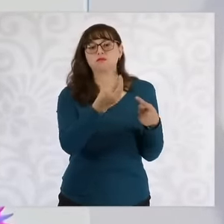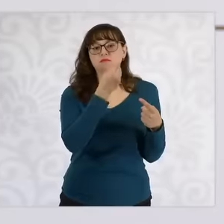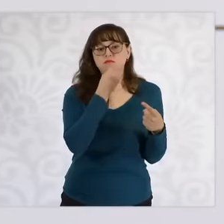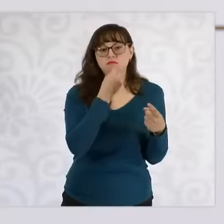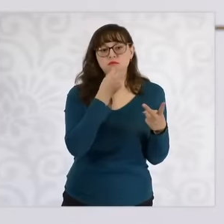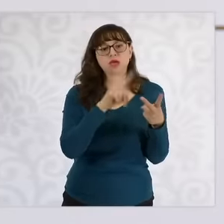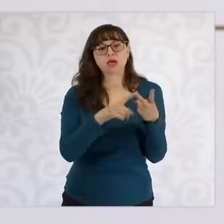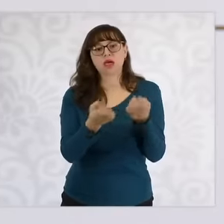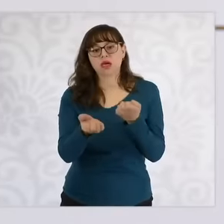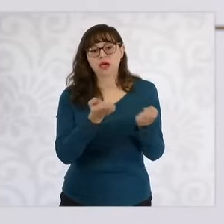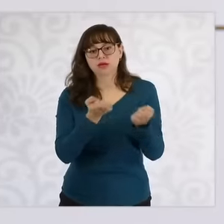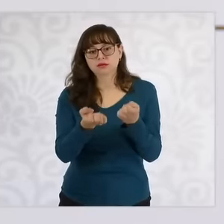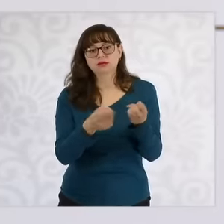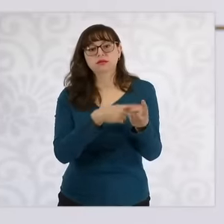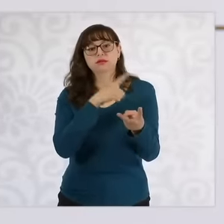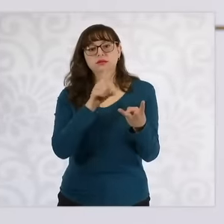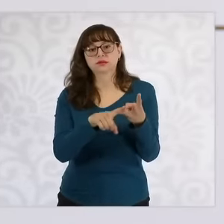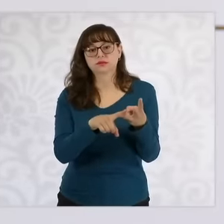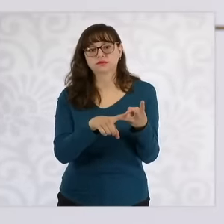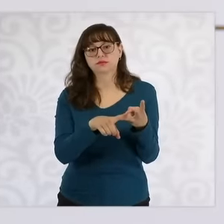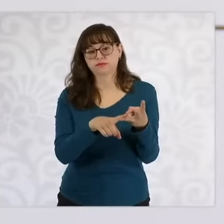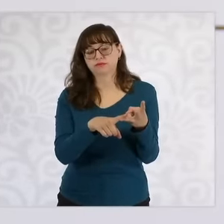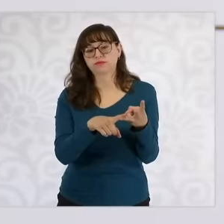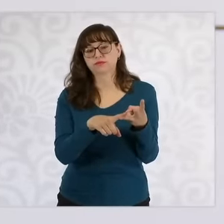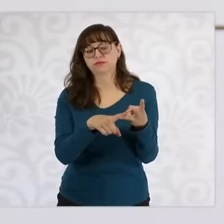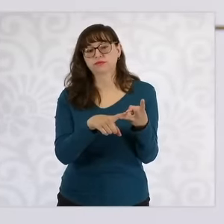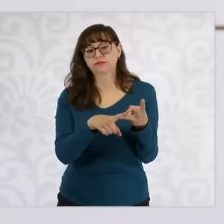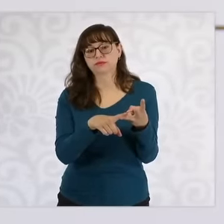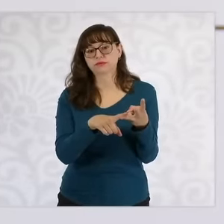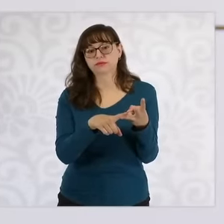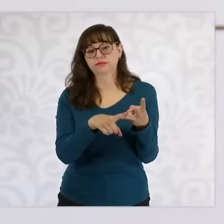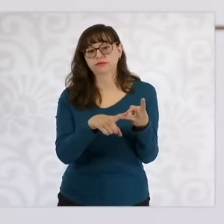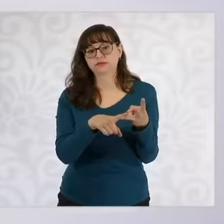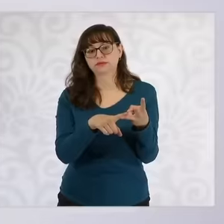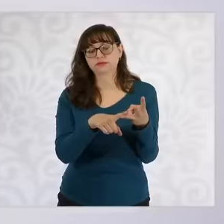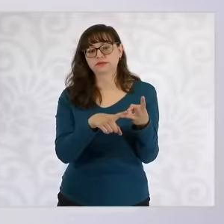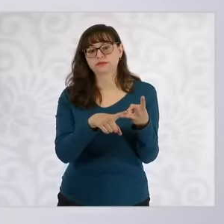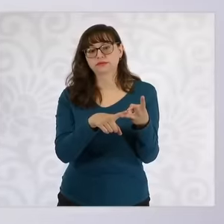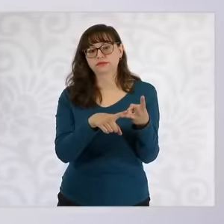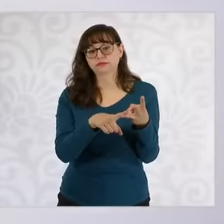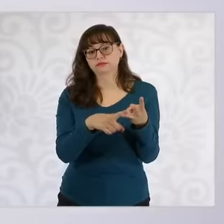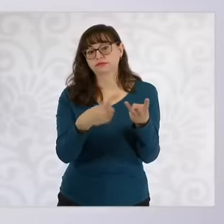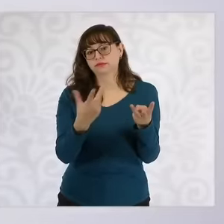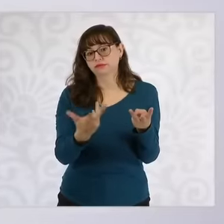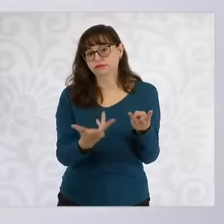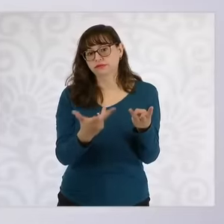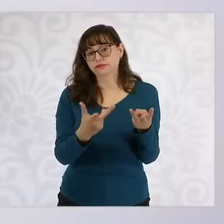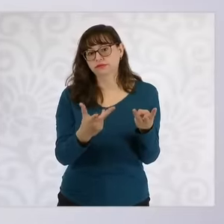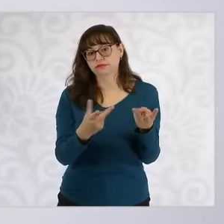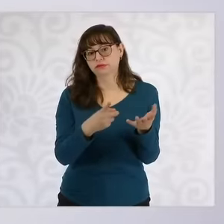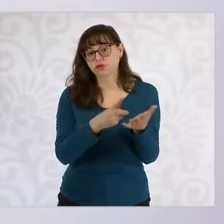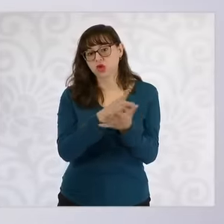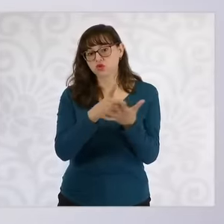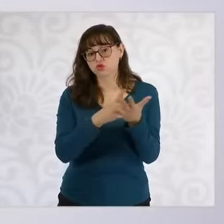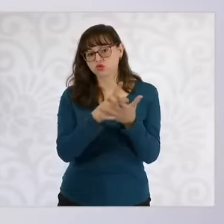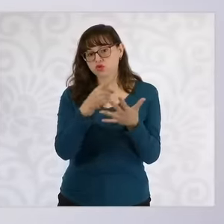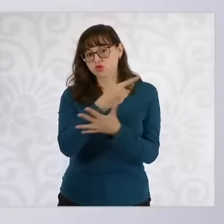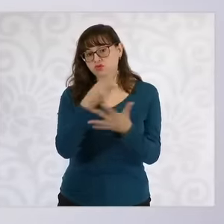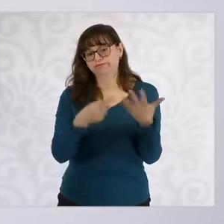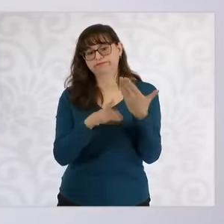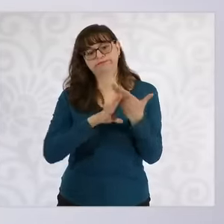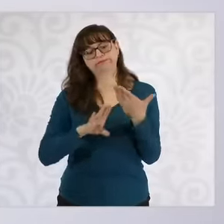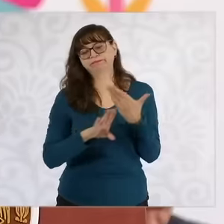significa ejercicio, y significa también no consumir estas